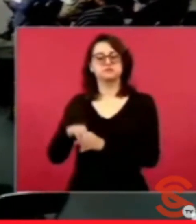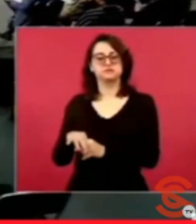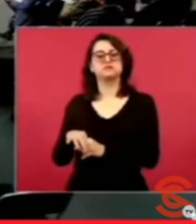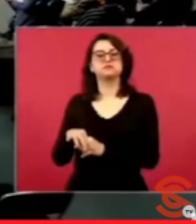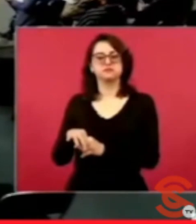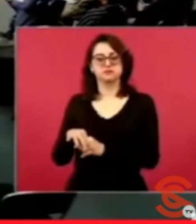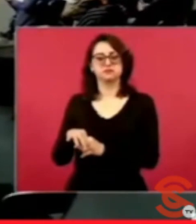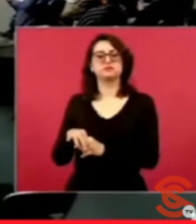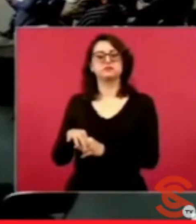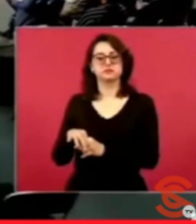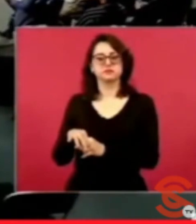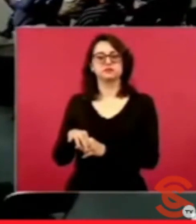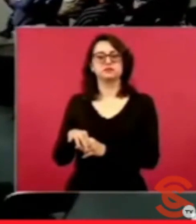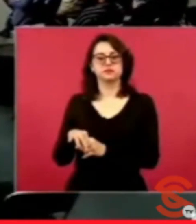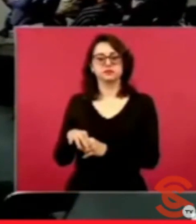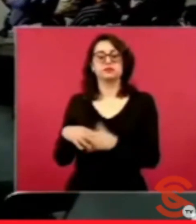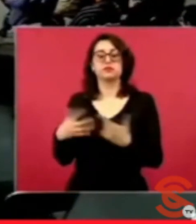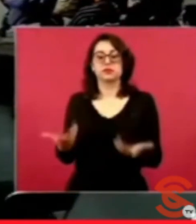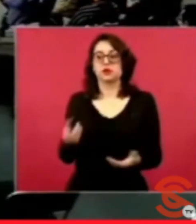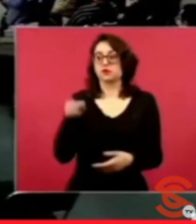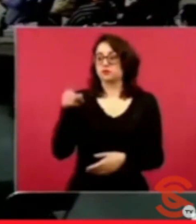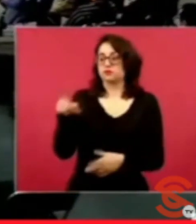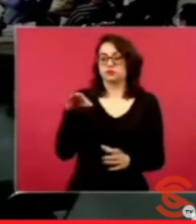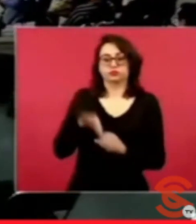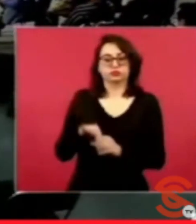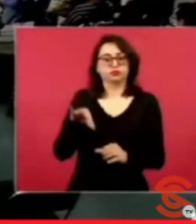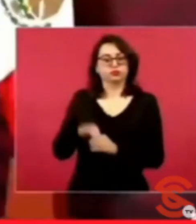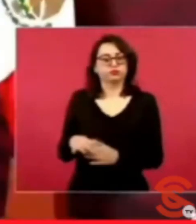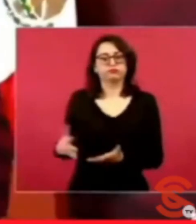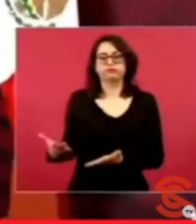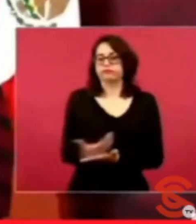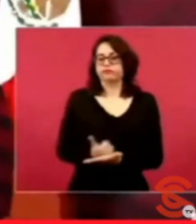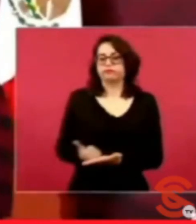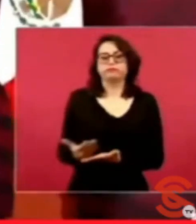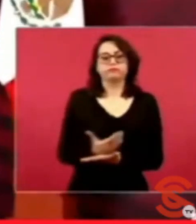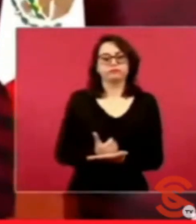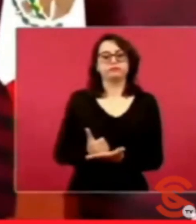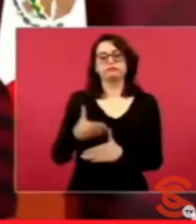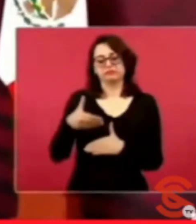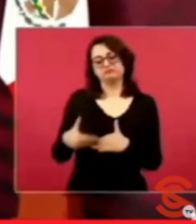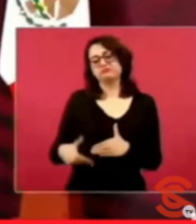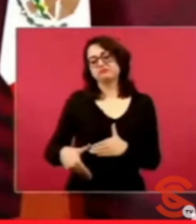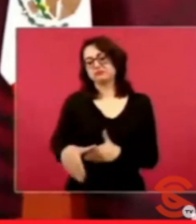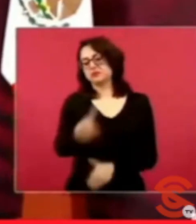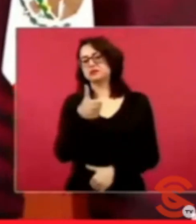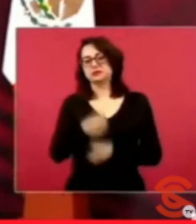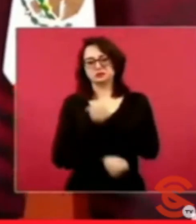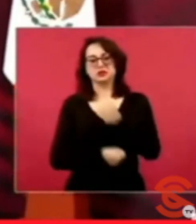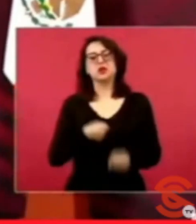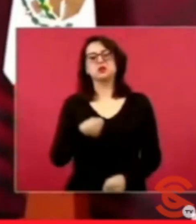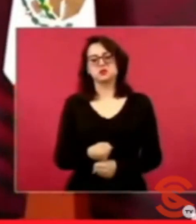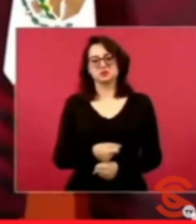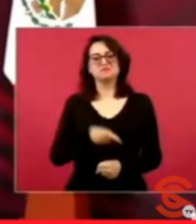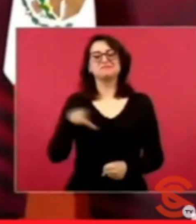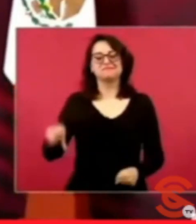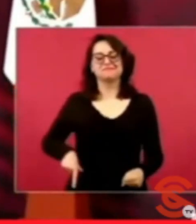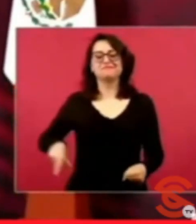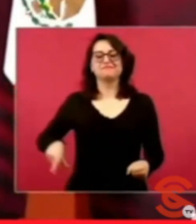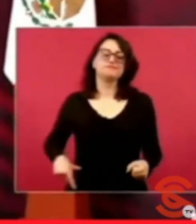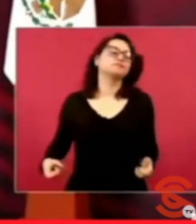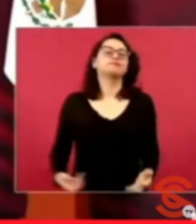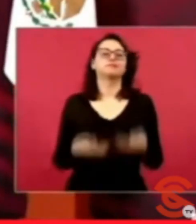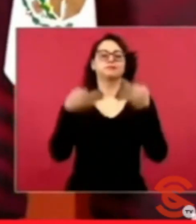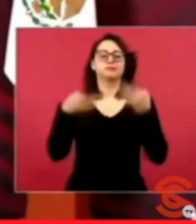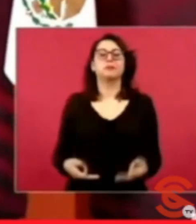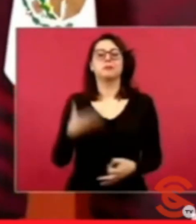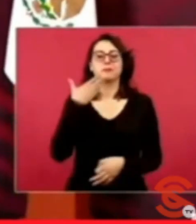obtuvo pues bastante ventaja y va a ser un buen gobierno la maestra, y espero